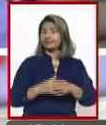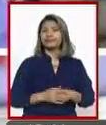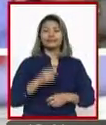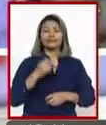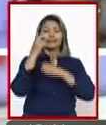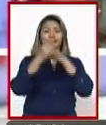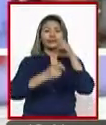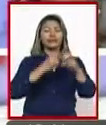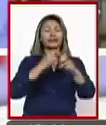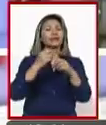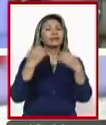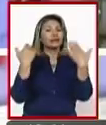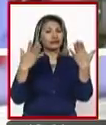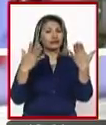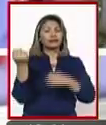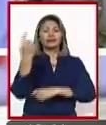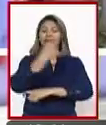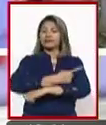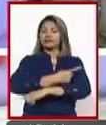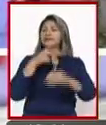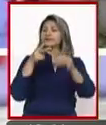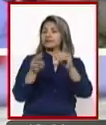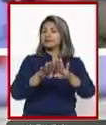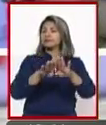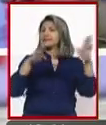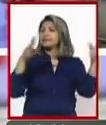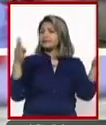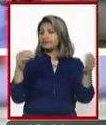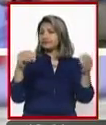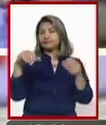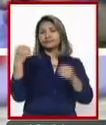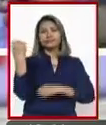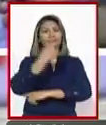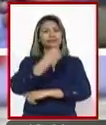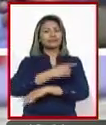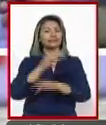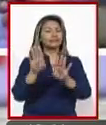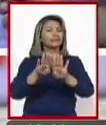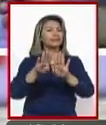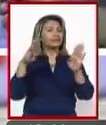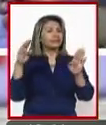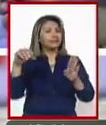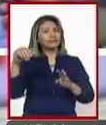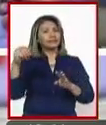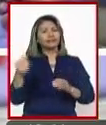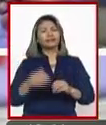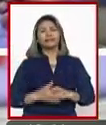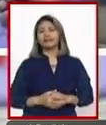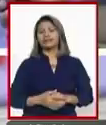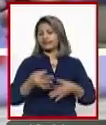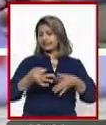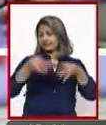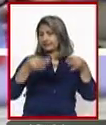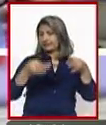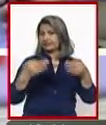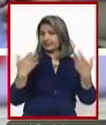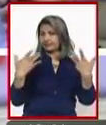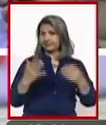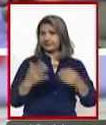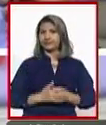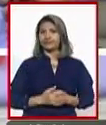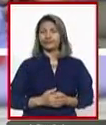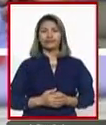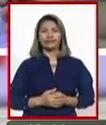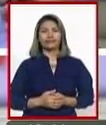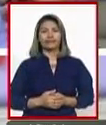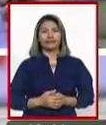Feria Exposición, ¿no? Hay un día de inauguración y otro día que es de apertura y hay otro día que es la inauguración oficial. En este caso, esto es lo